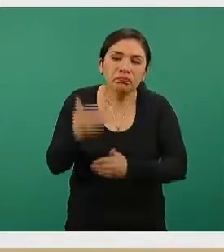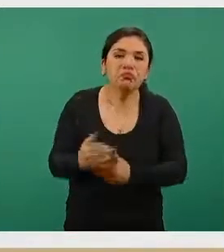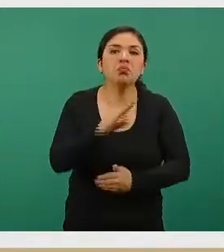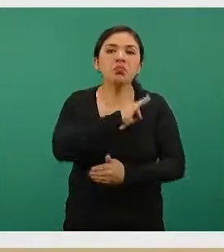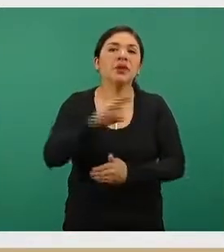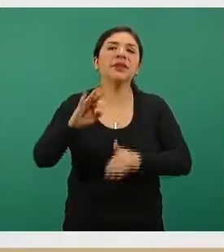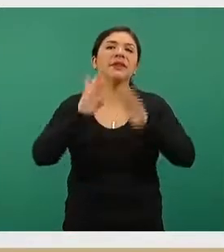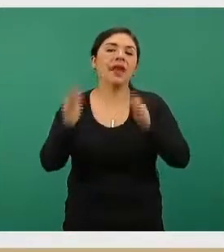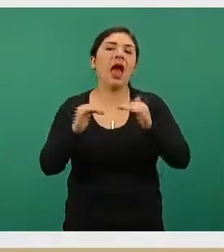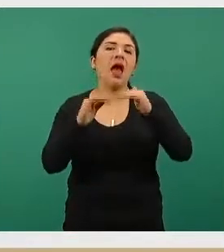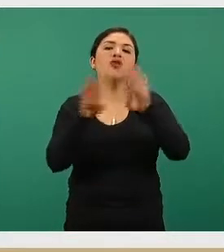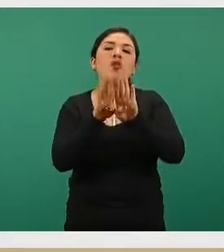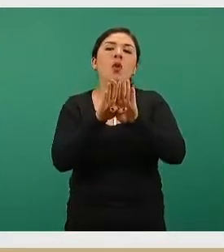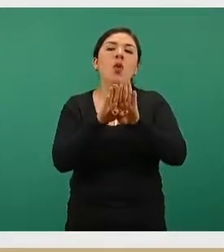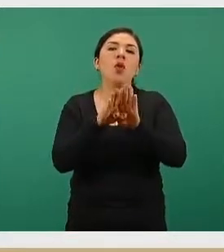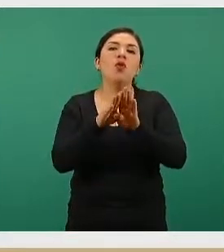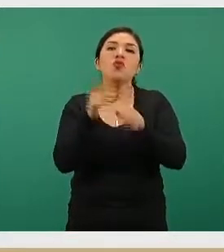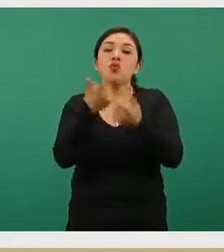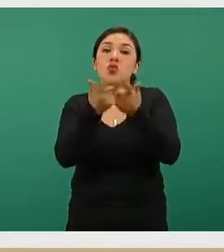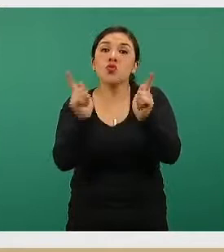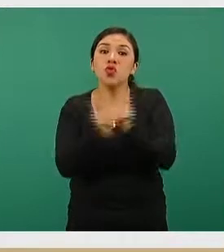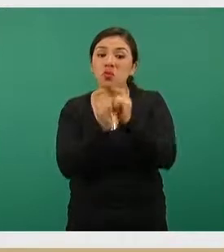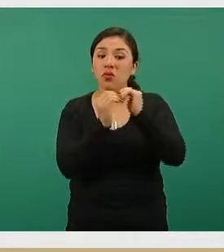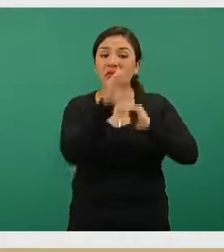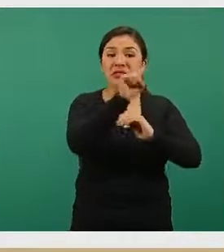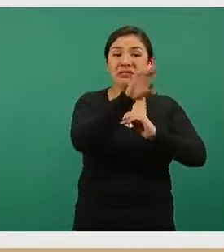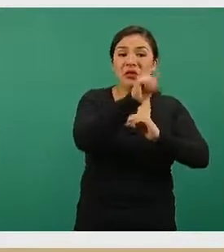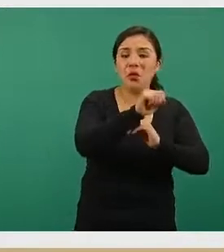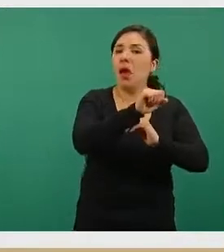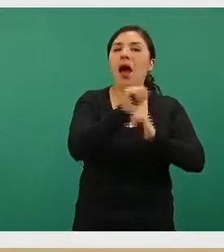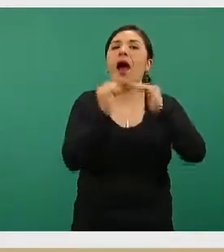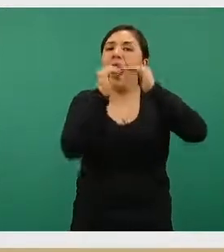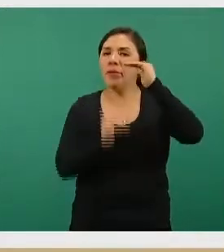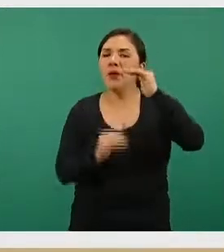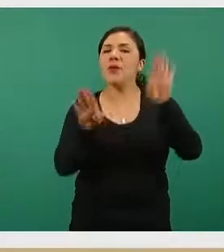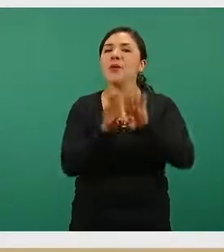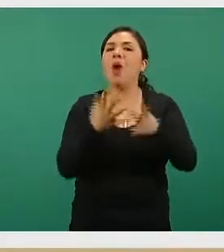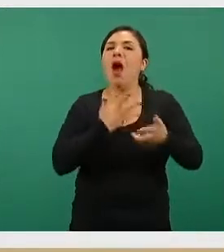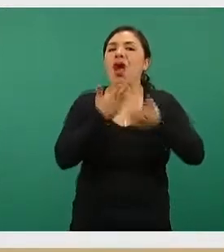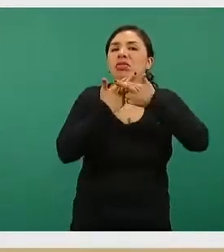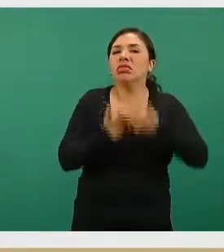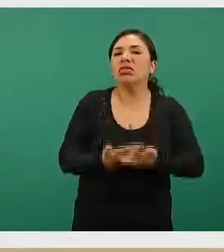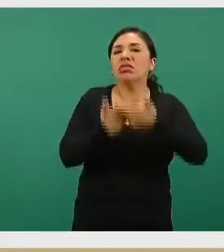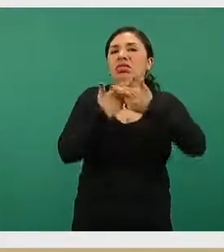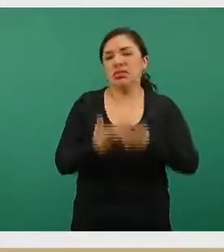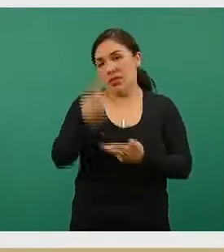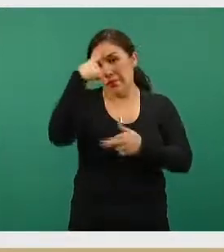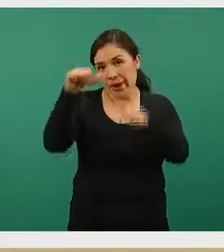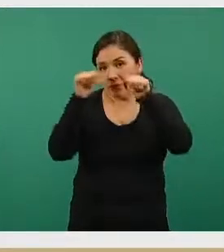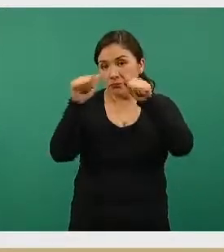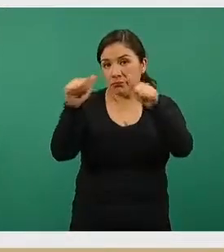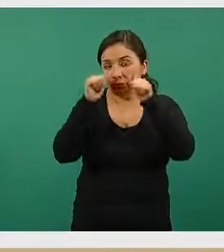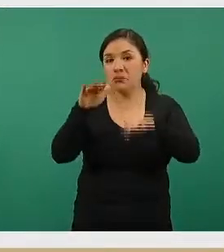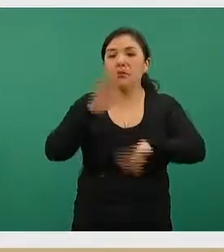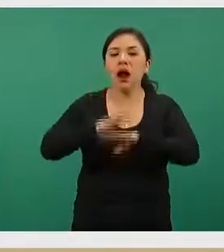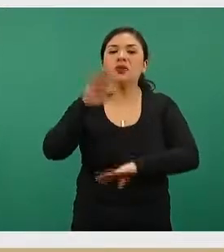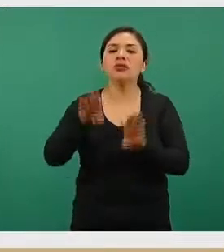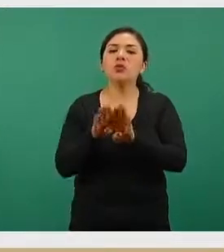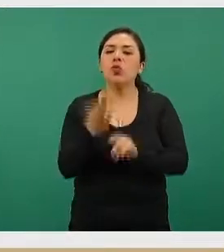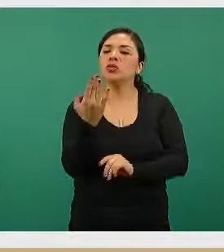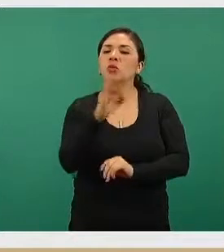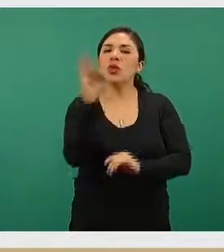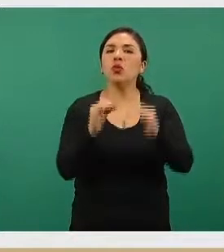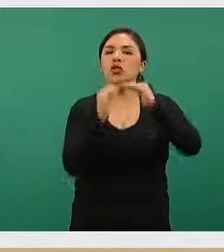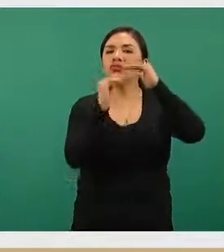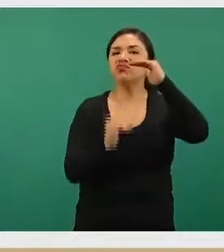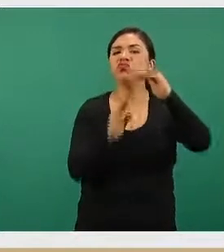dejar este grupo y unirse a las 31 entidades federativas que el día de hoy sí tienen menos del